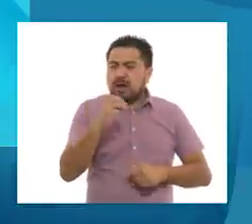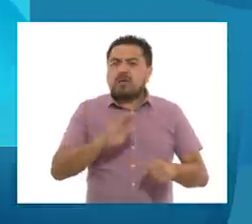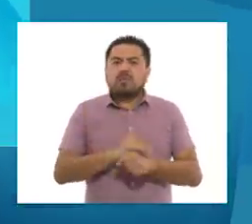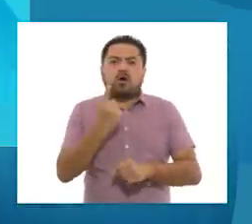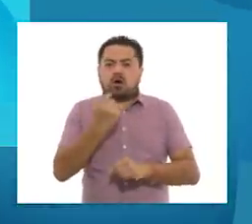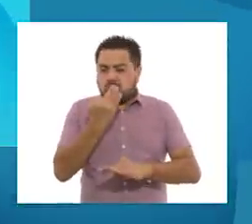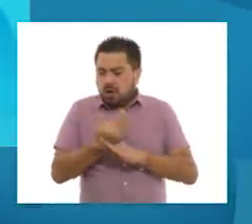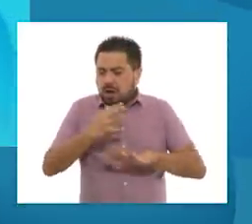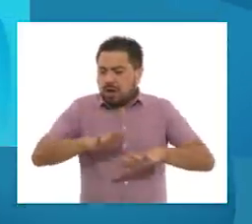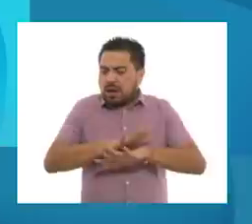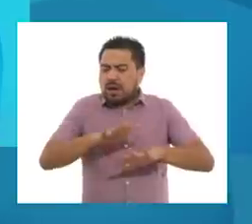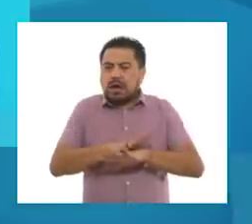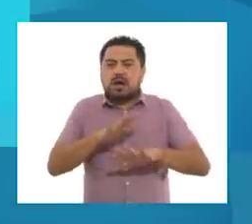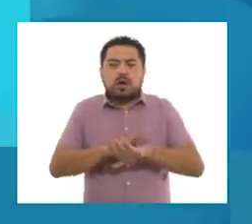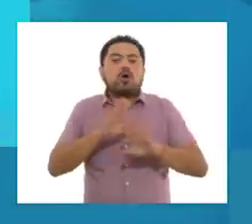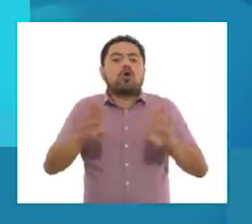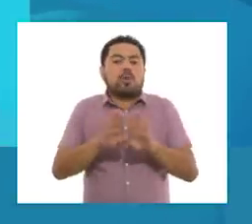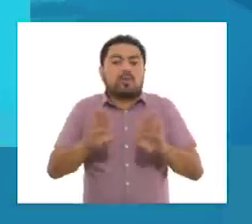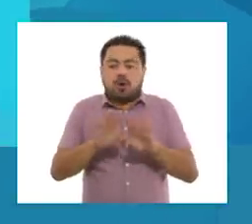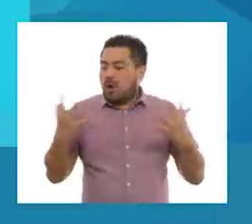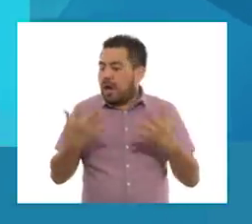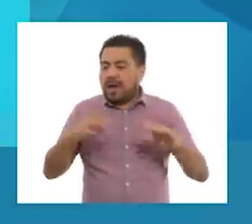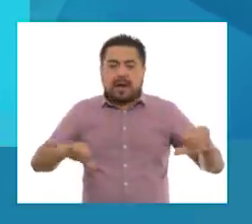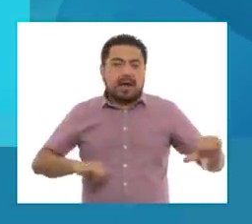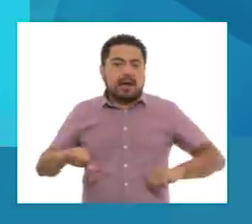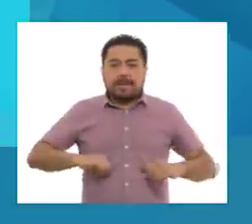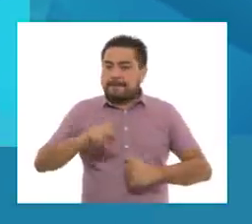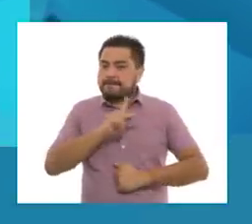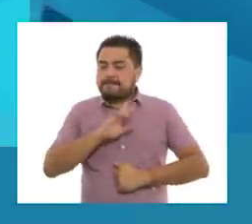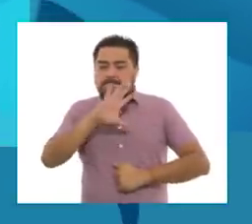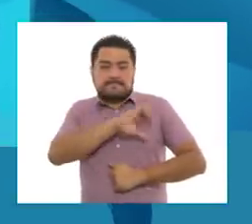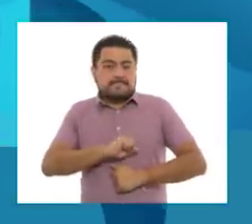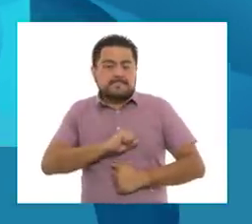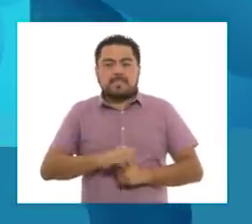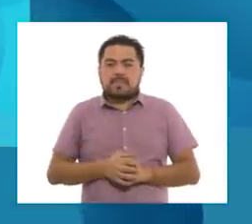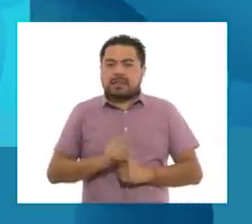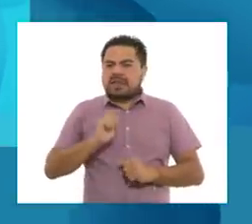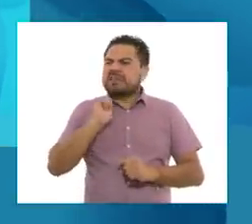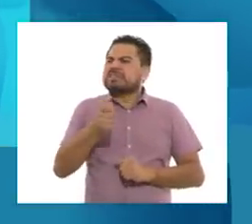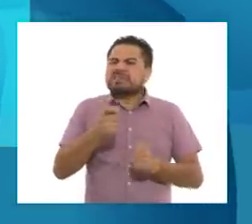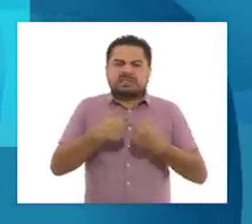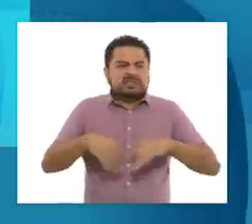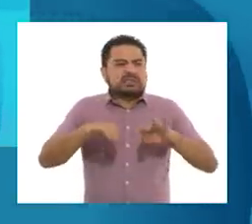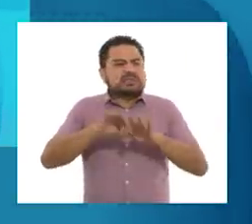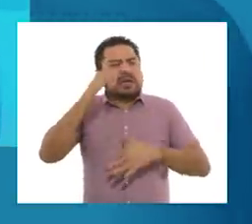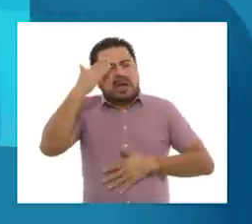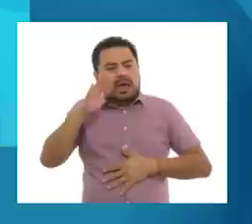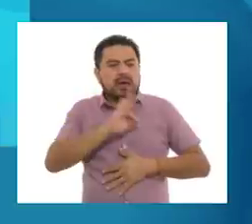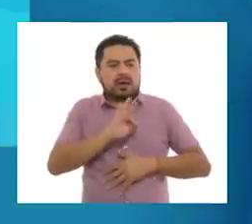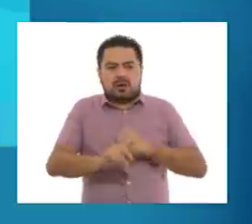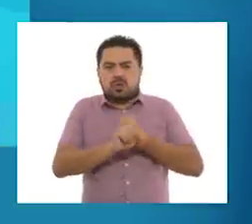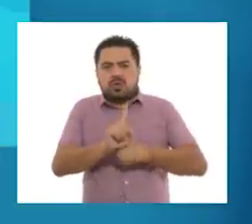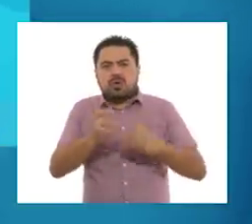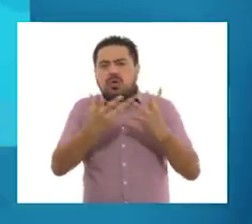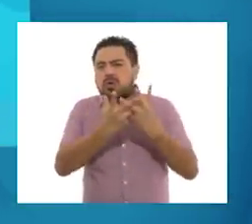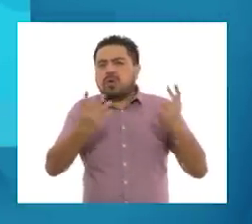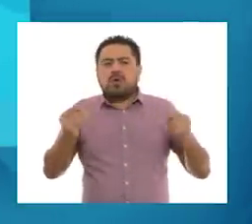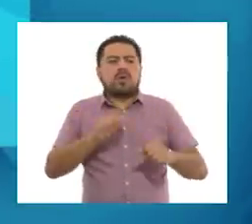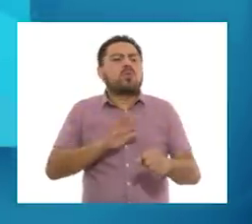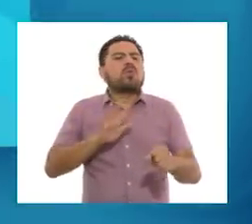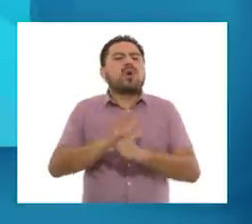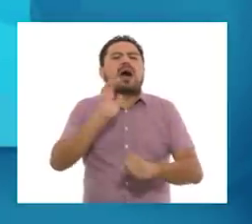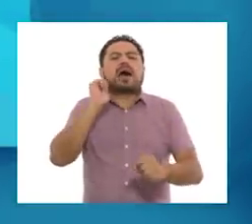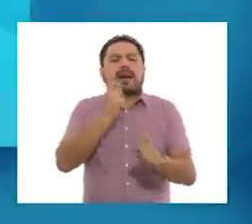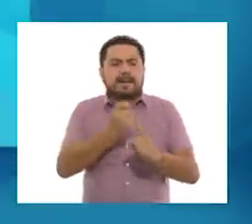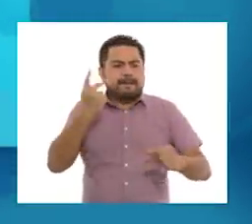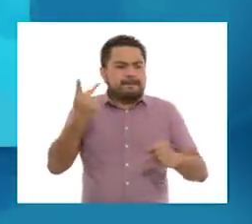ha cambiado la manera en que hago mi actividad favorita? ¿Qué es importante saber para resolver el problema? ¿Qué fue lo que pasó?